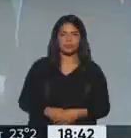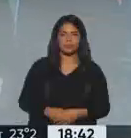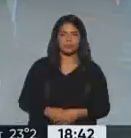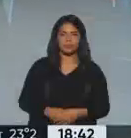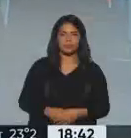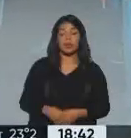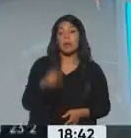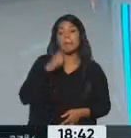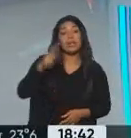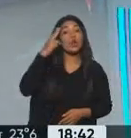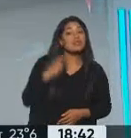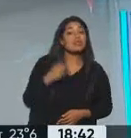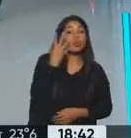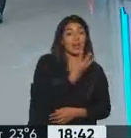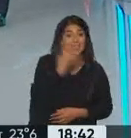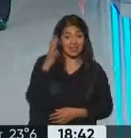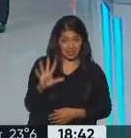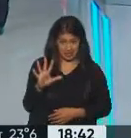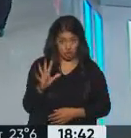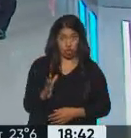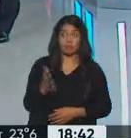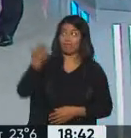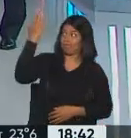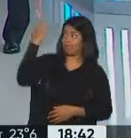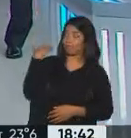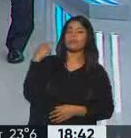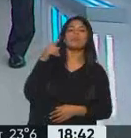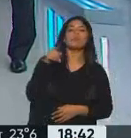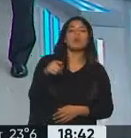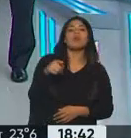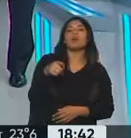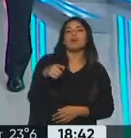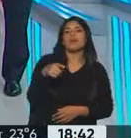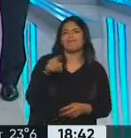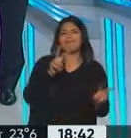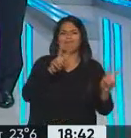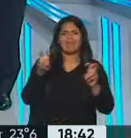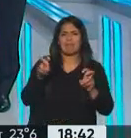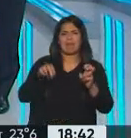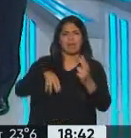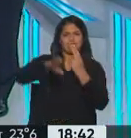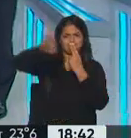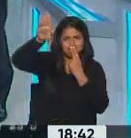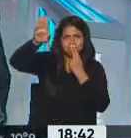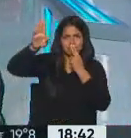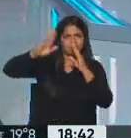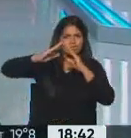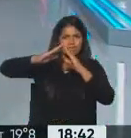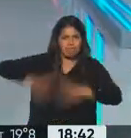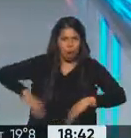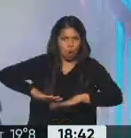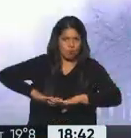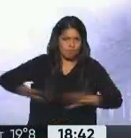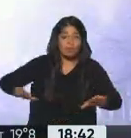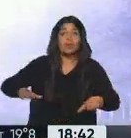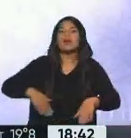En el año 1945 caía el régimen nazi, se terminaba Hitler y Rusia por un lado y